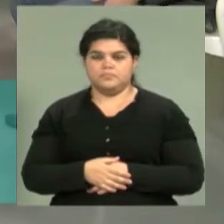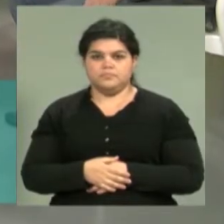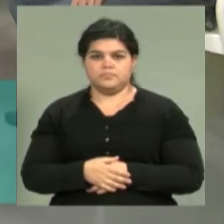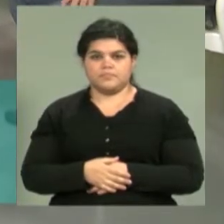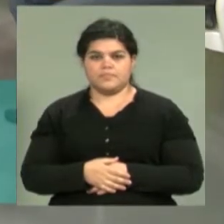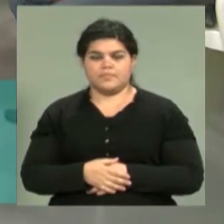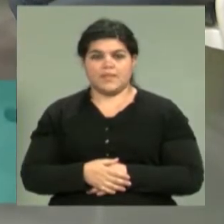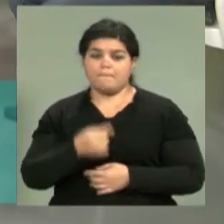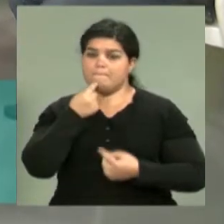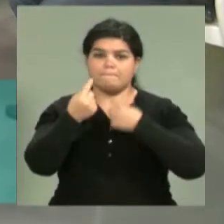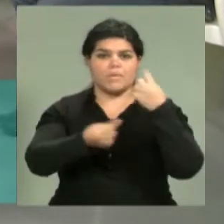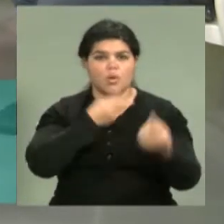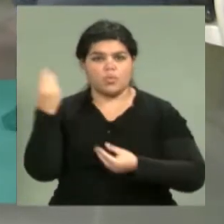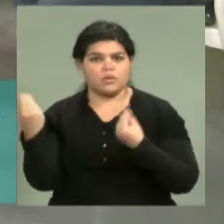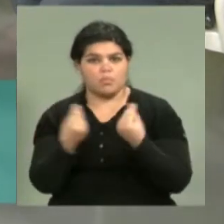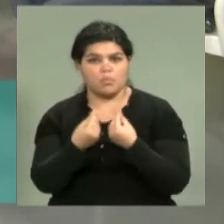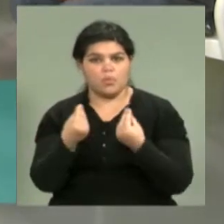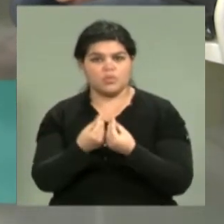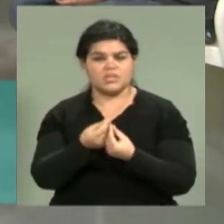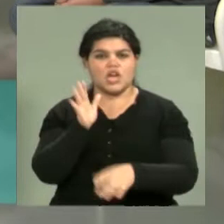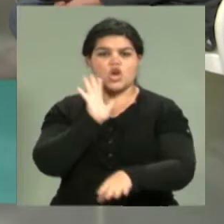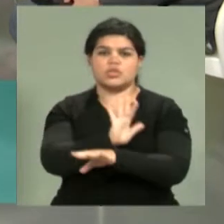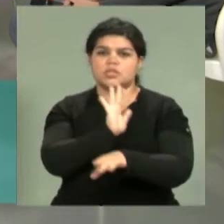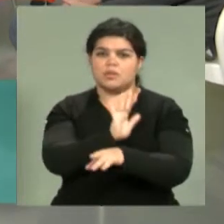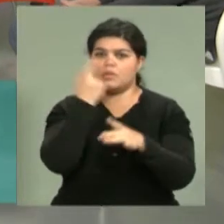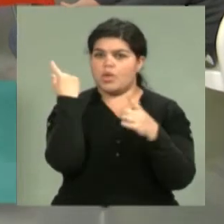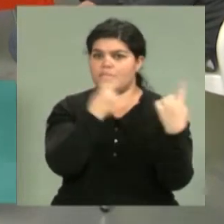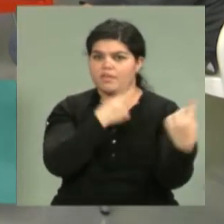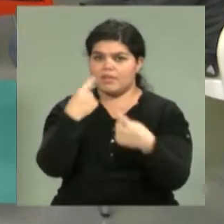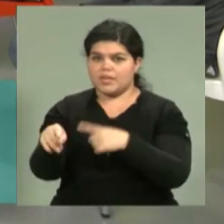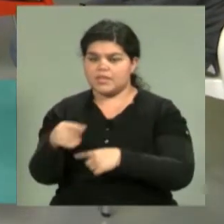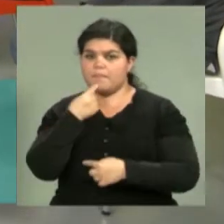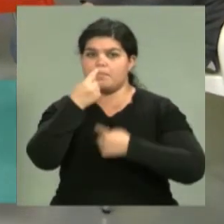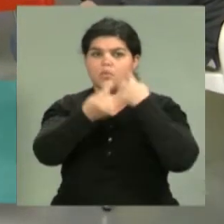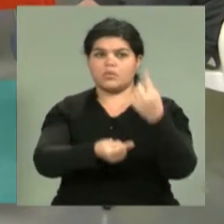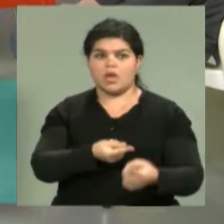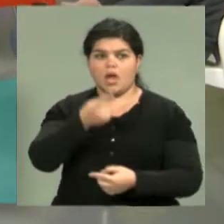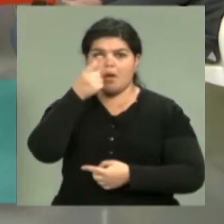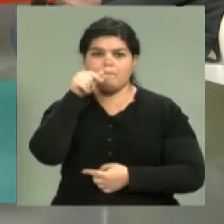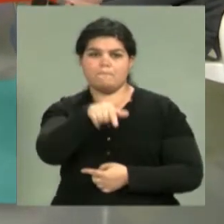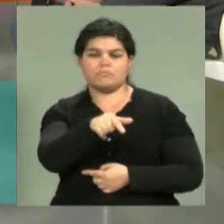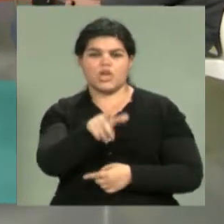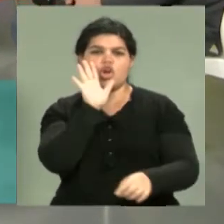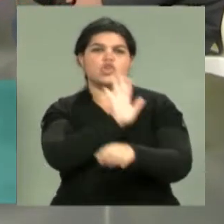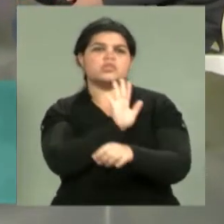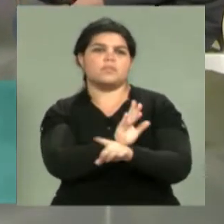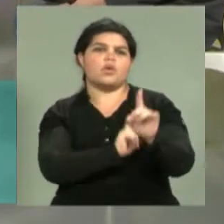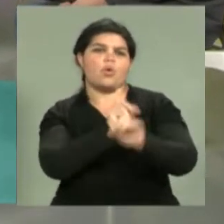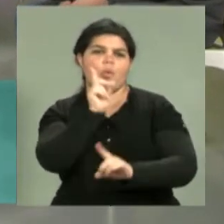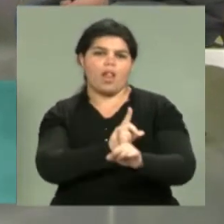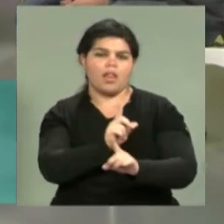Bien, son muchas las preguntas, son muchos los conceptos y para eso quiero preguntarle a Marcelo que nos aclares cuáles son los conceptos, porque se